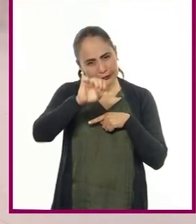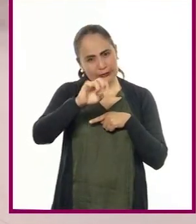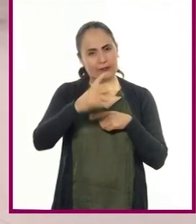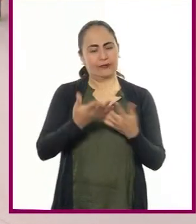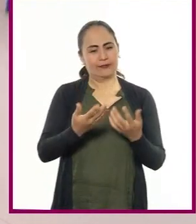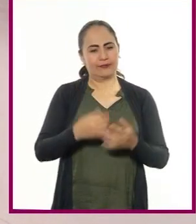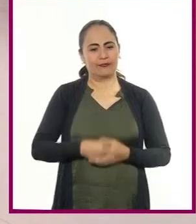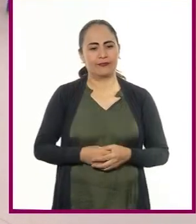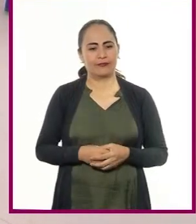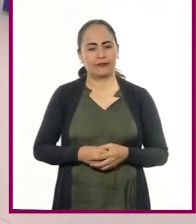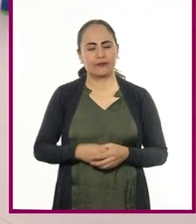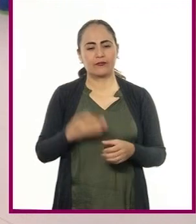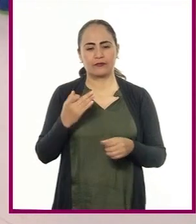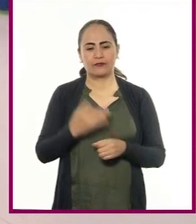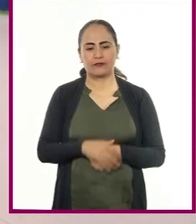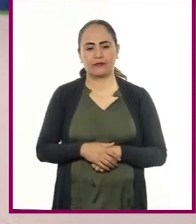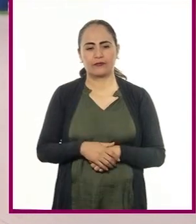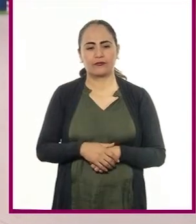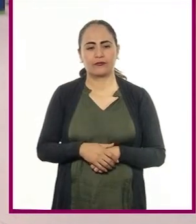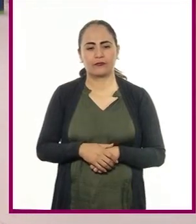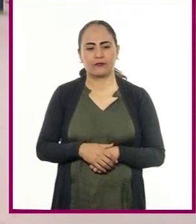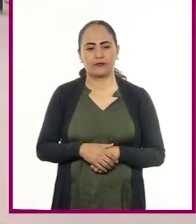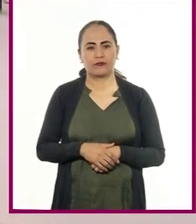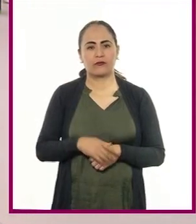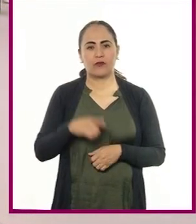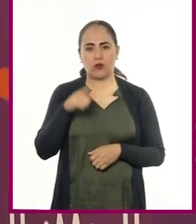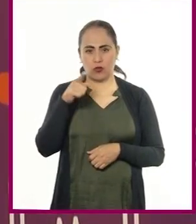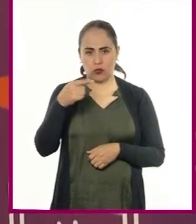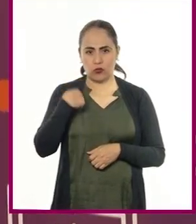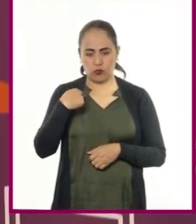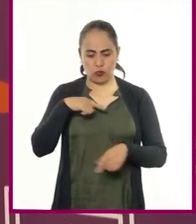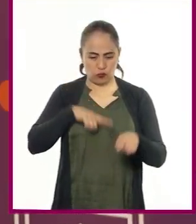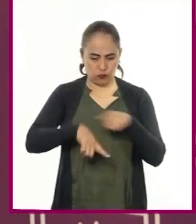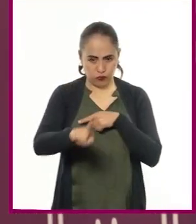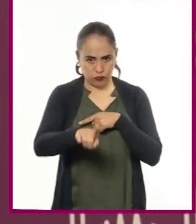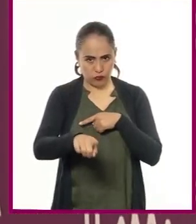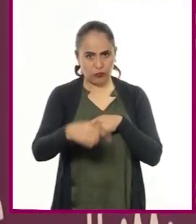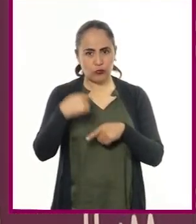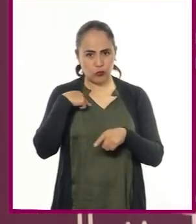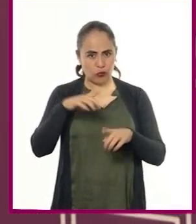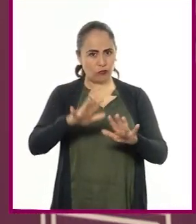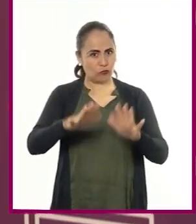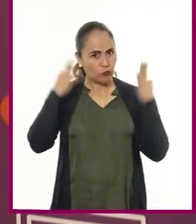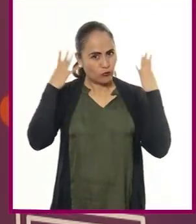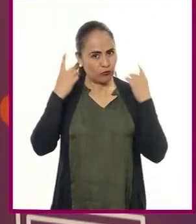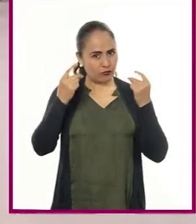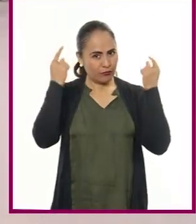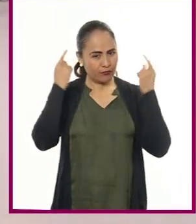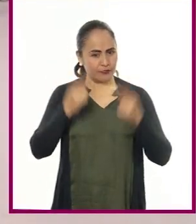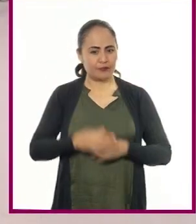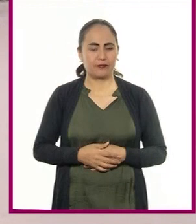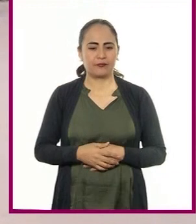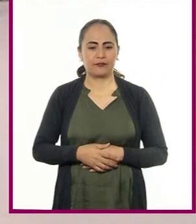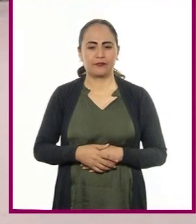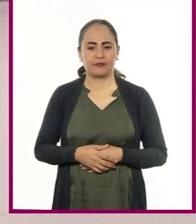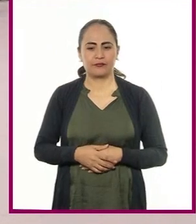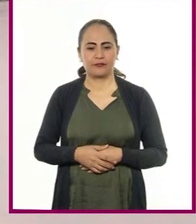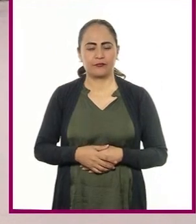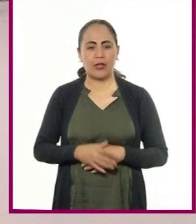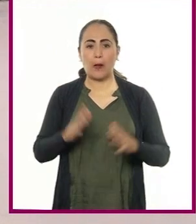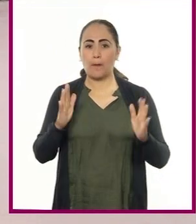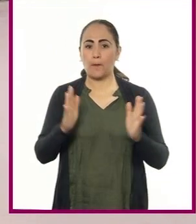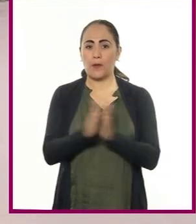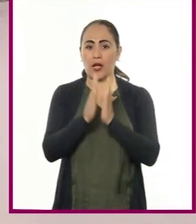está desinfectado. Yo anotar y usted la velocidad, maestra. ¿Listos? No vayamos a patear los vasos. A la palmada. Hay que